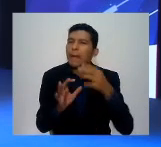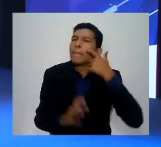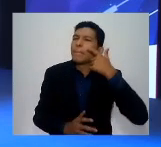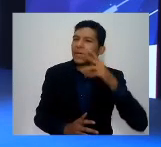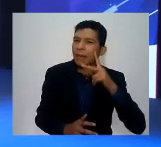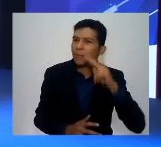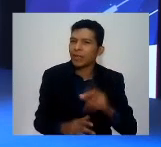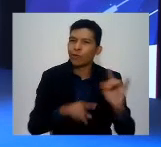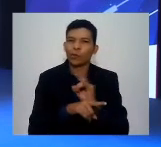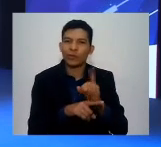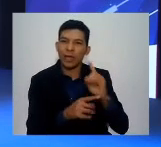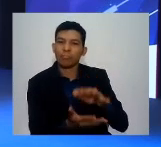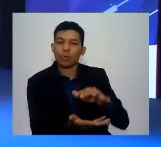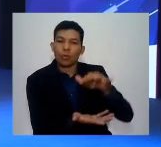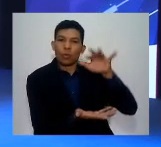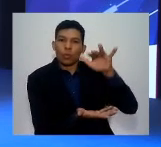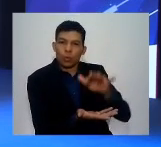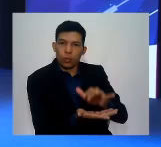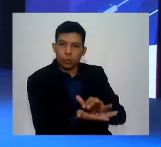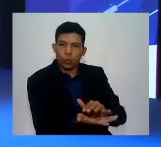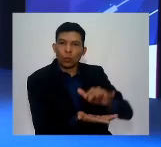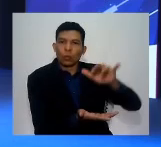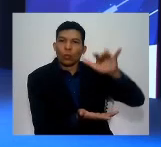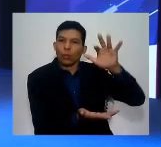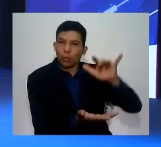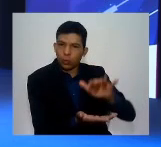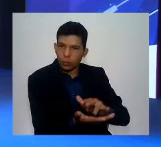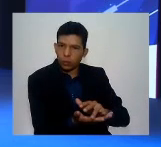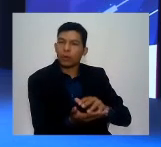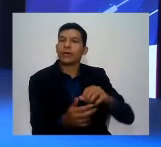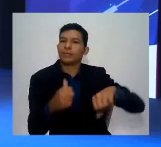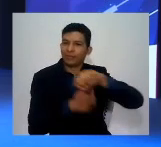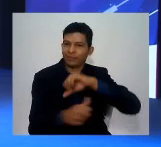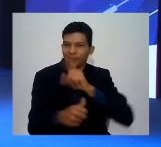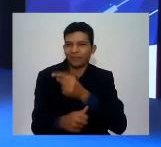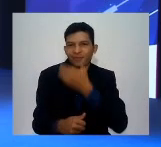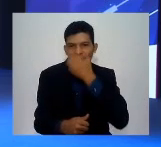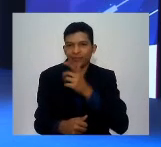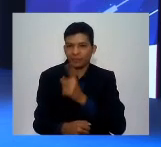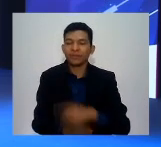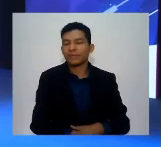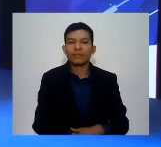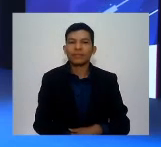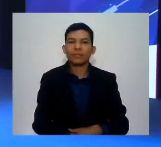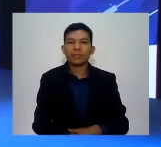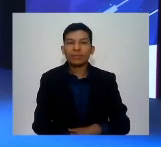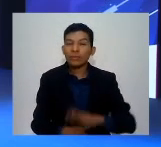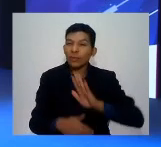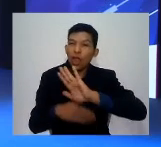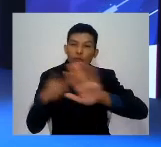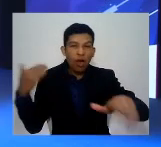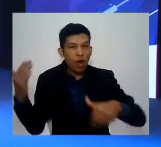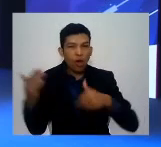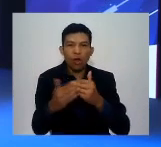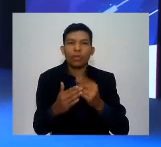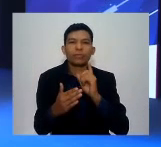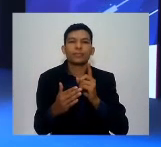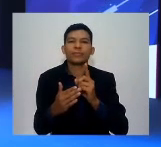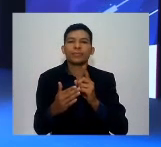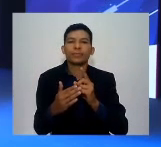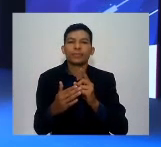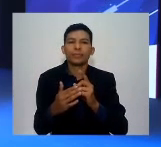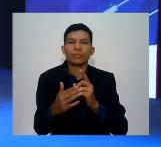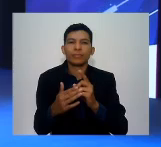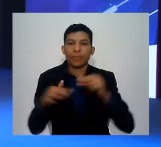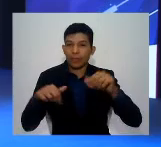en los pulmones, que permite que el dióxido de carbono salga y el oxígeno entre en la sangre, ¿listo? Proveniente del aire, obviamente, ¿listo?